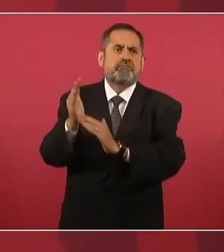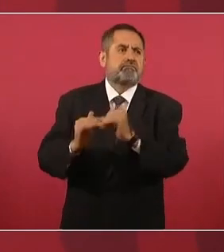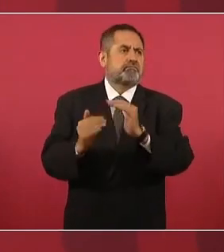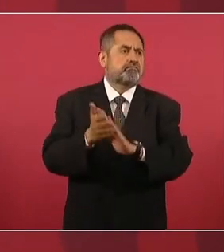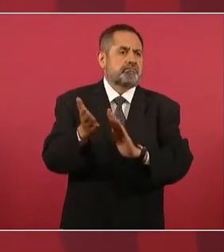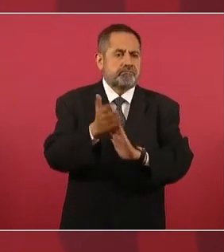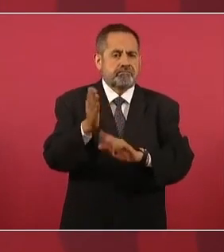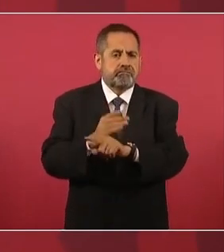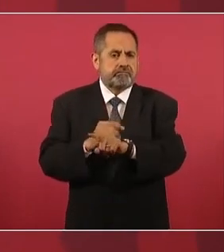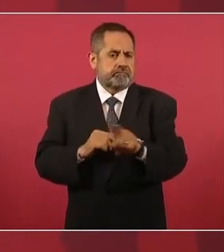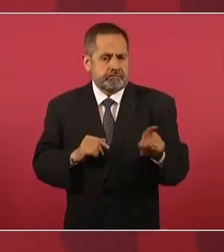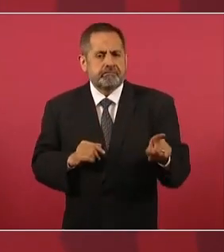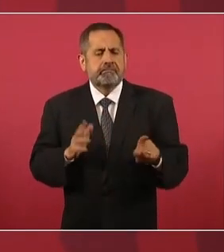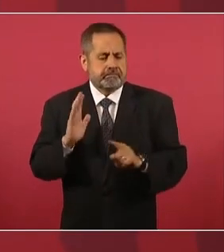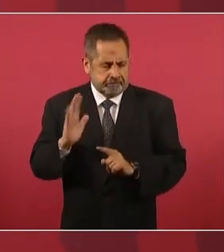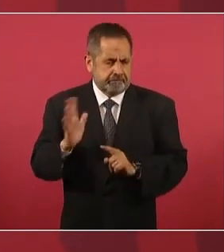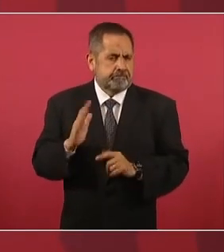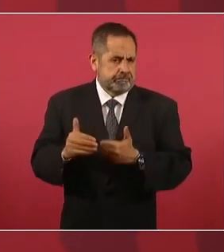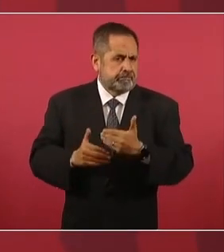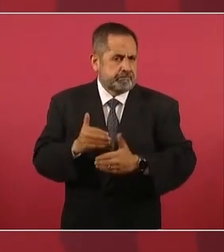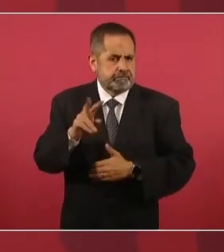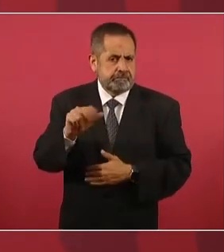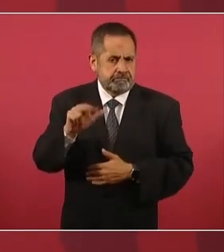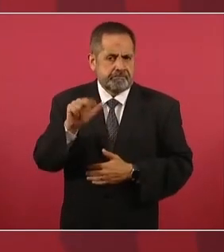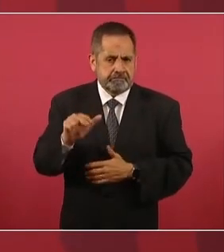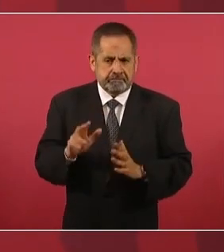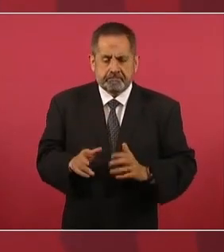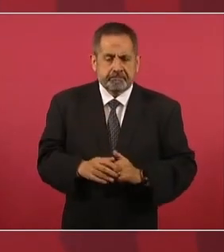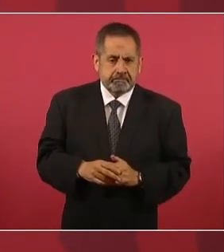Se está avanzando y